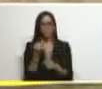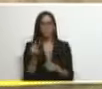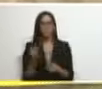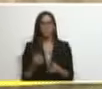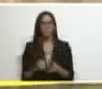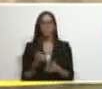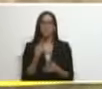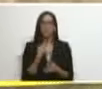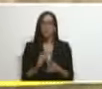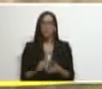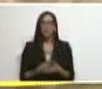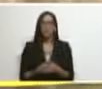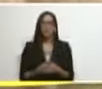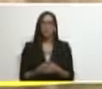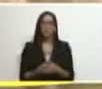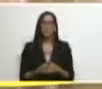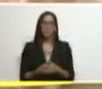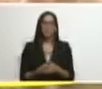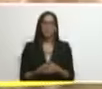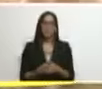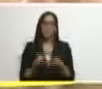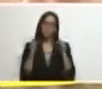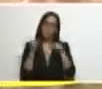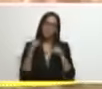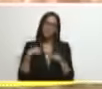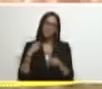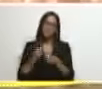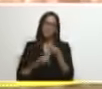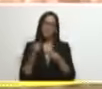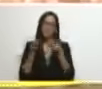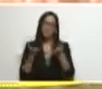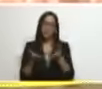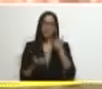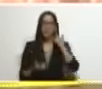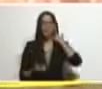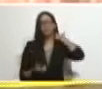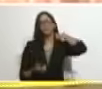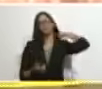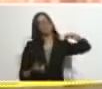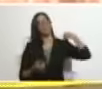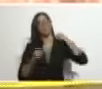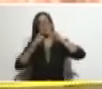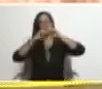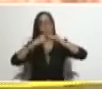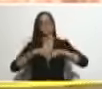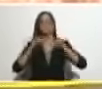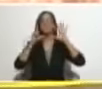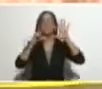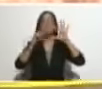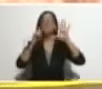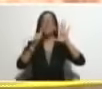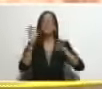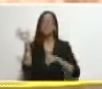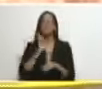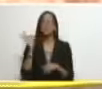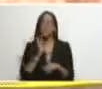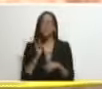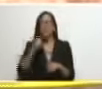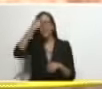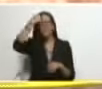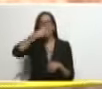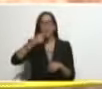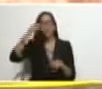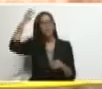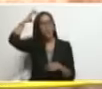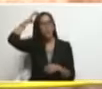Y dije, eso tenía que ser así, porque la encuesta dice que el 76% del pueblo